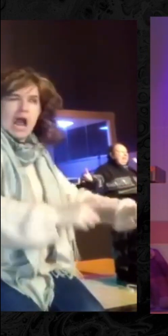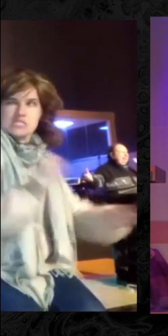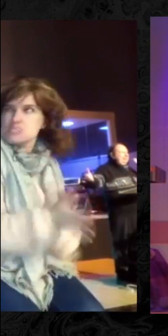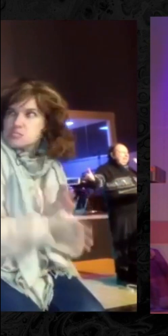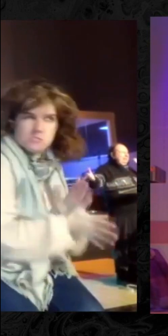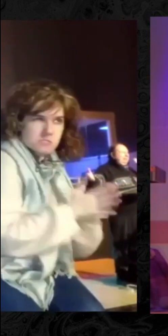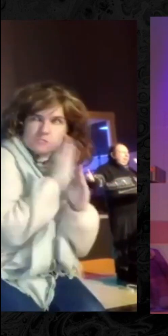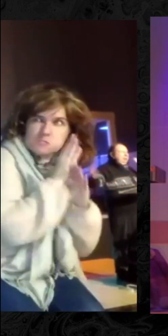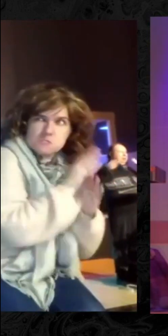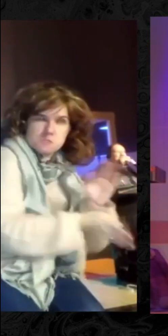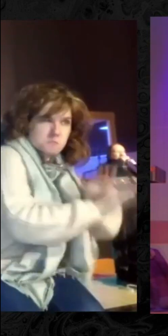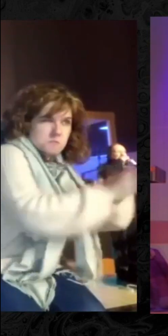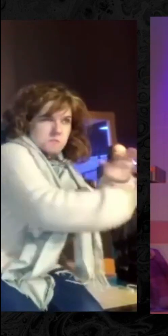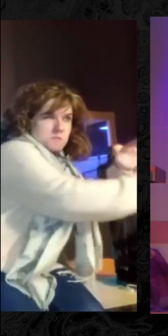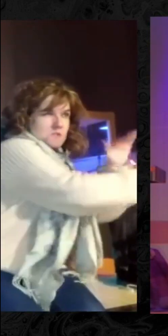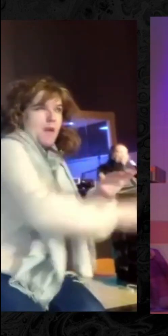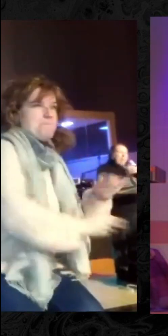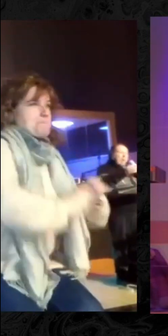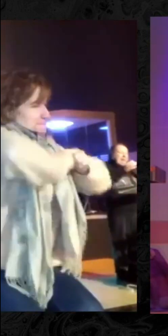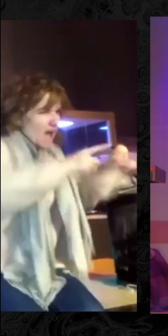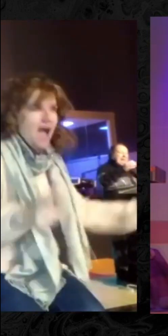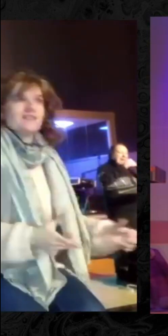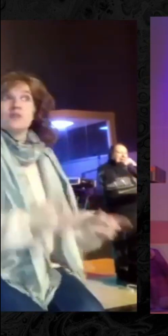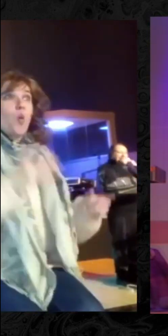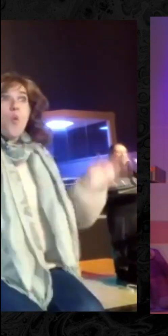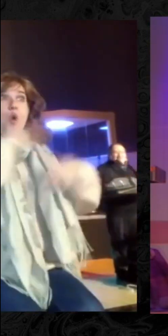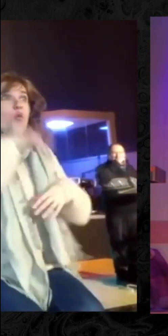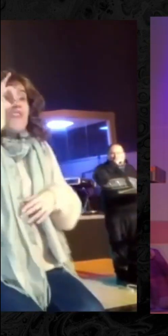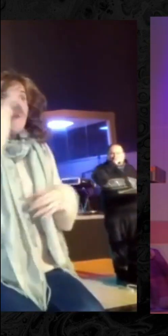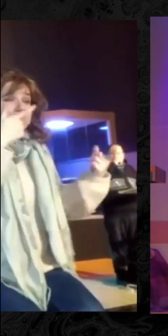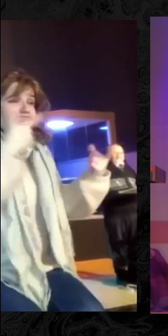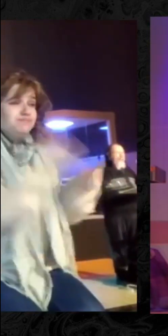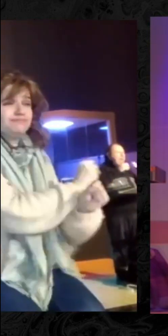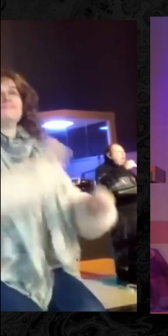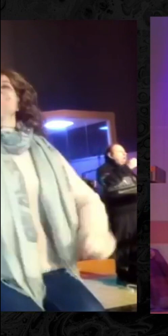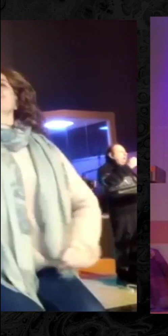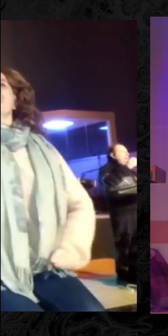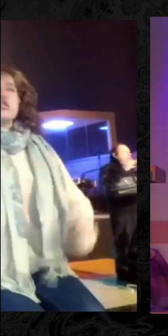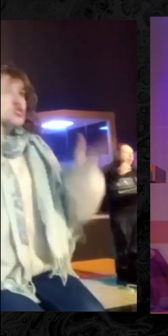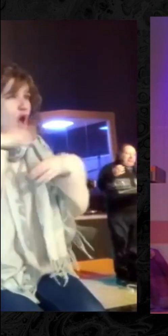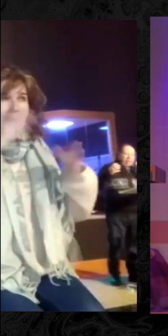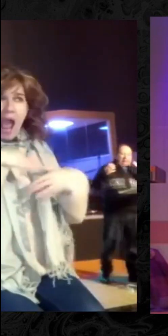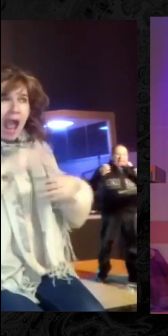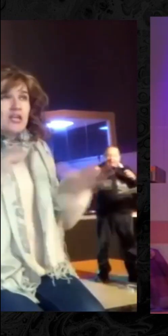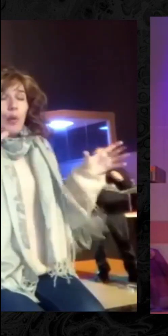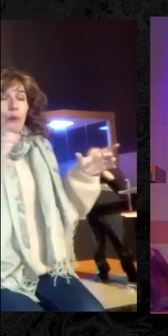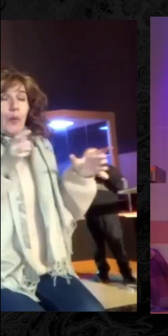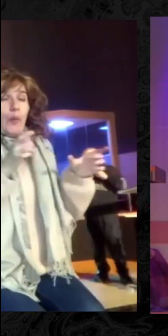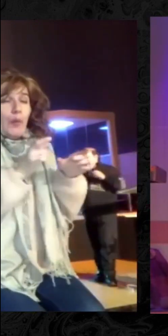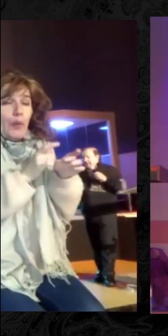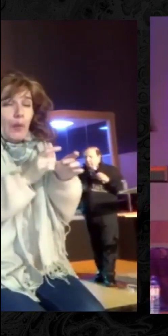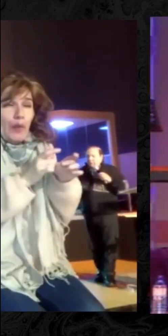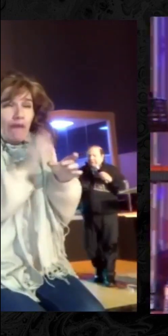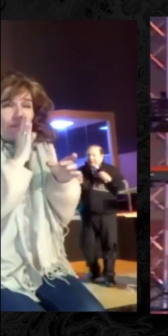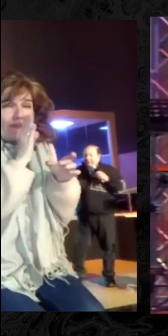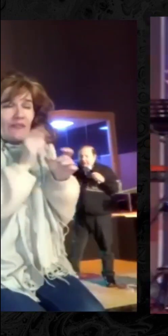Amén lo encontramos Ya desde el primer momento de la iglesia encontramos cuando estaban reunidos en Jerusalén que dice la Biblia que